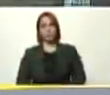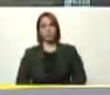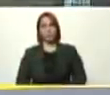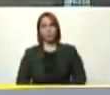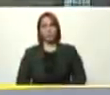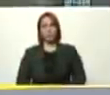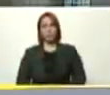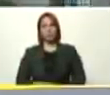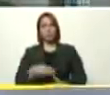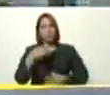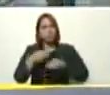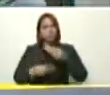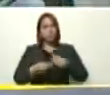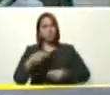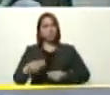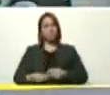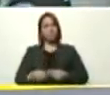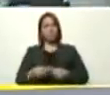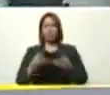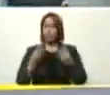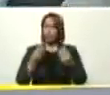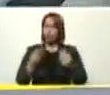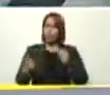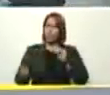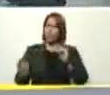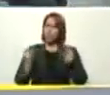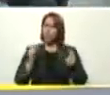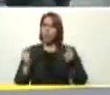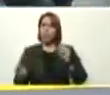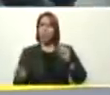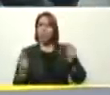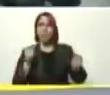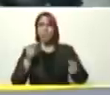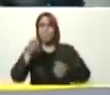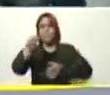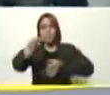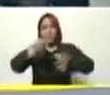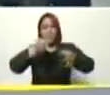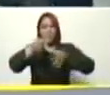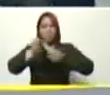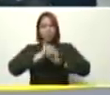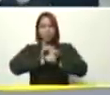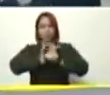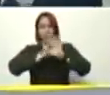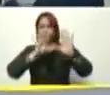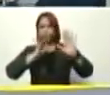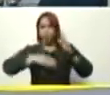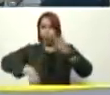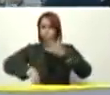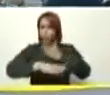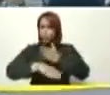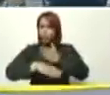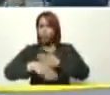que hicieron sendas intervenciones, bueno, para que vayamos nosotros